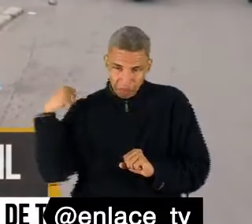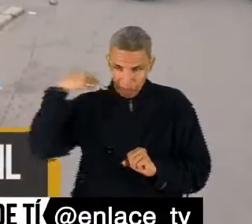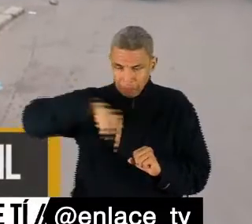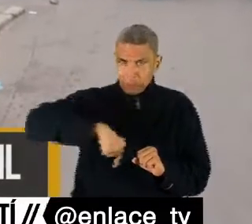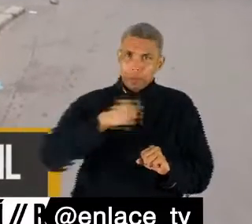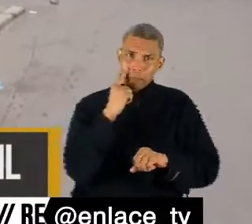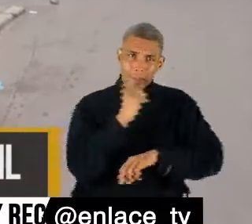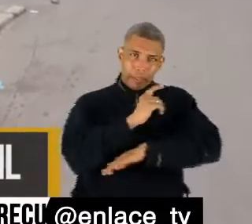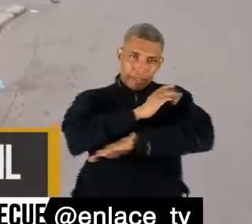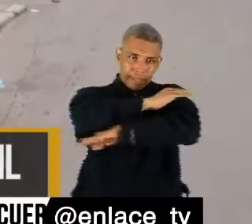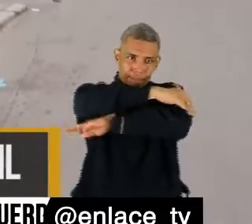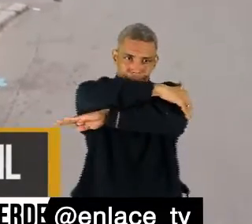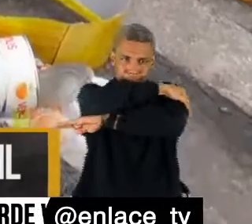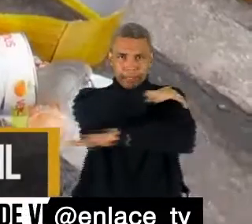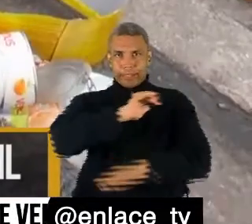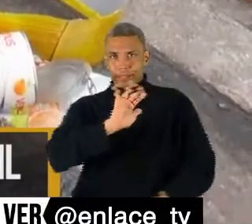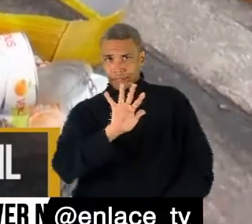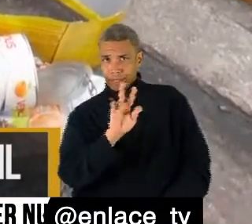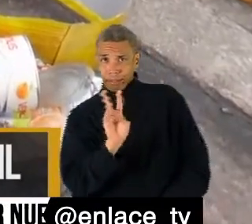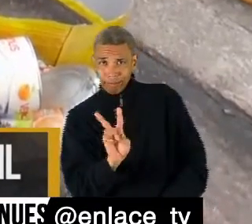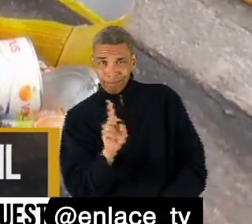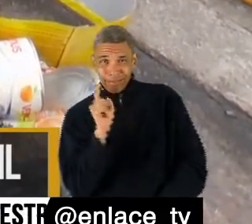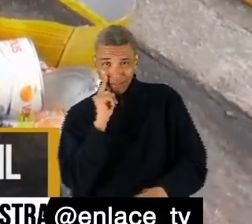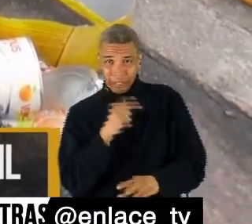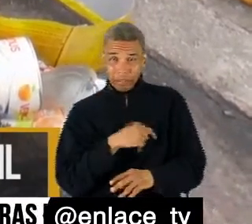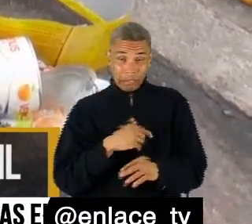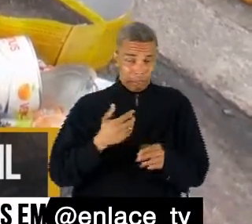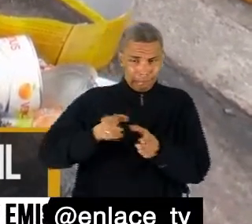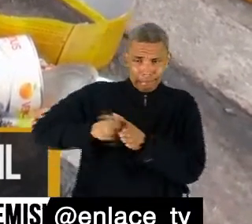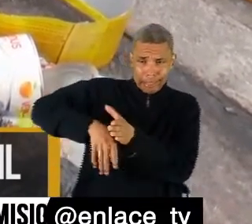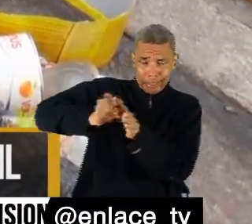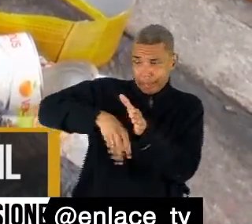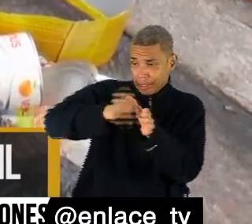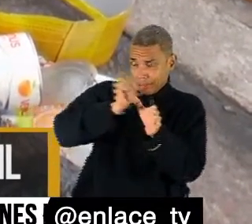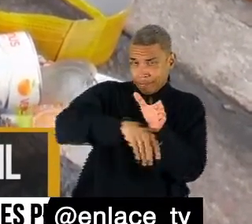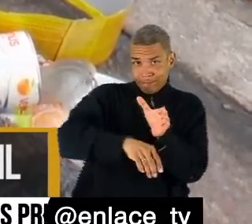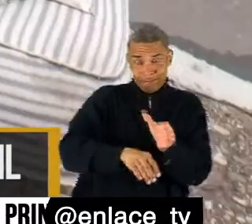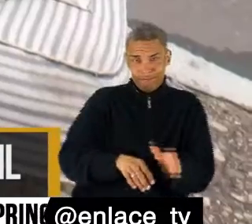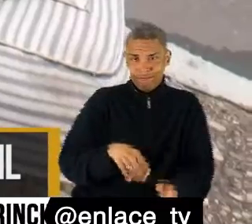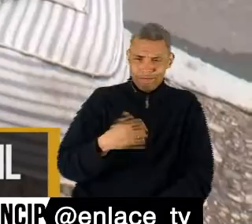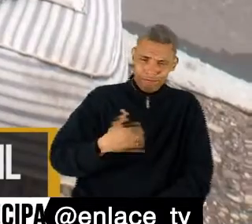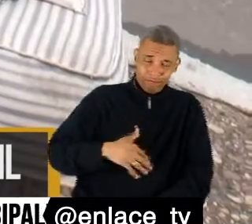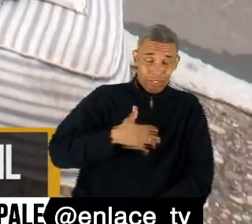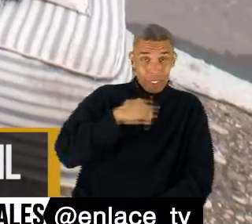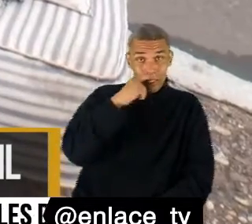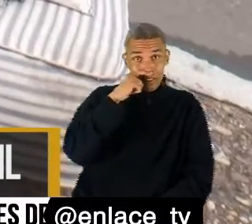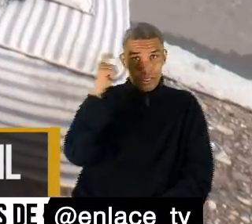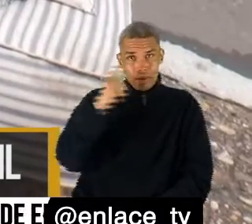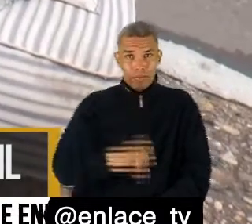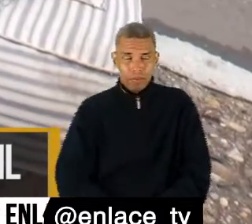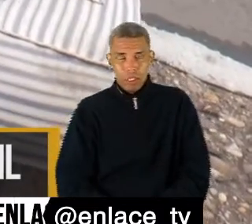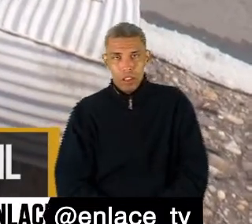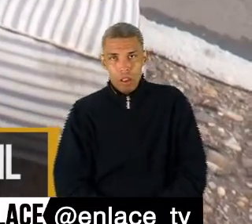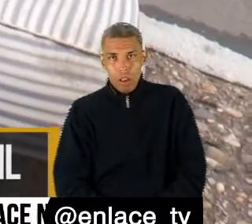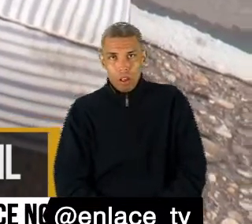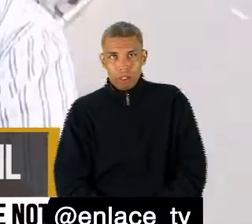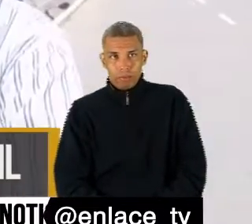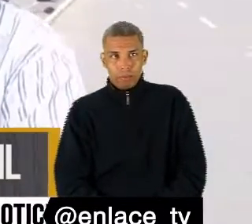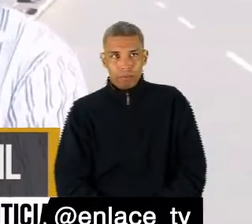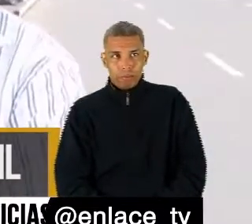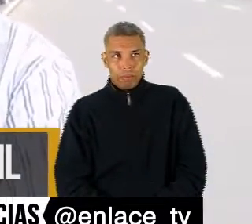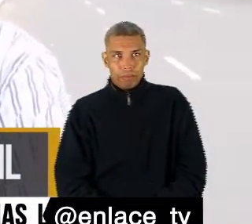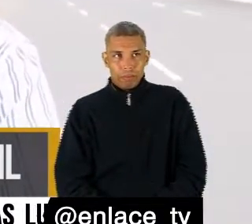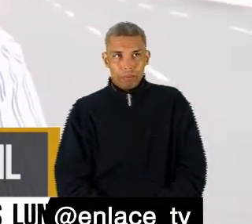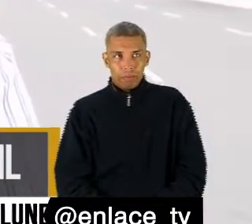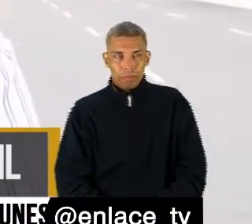calle 52 o avenida del Ferrocarril para constatar el panorama desolador que dejan las basuras en esta vía principal. Yo opino que